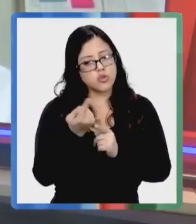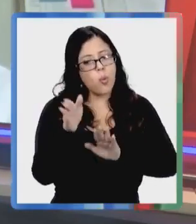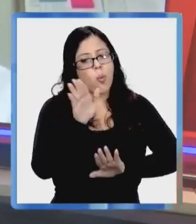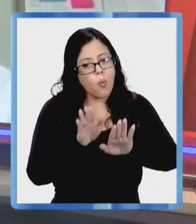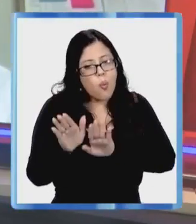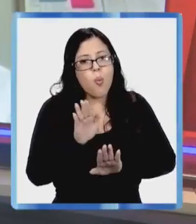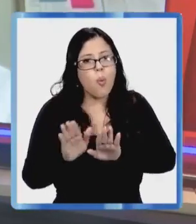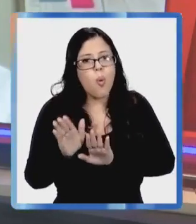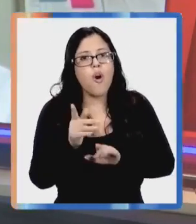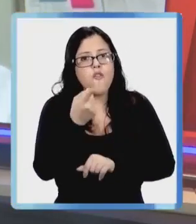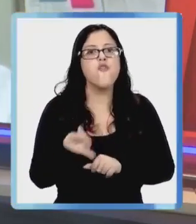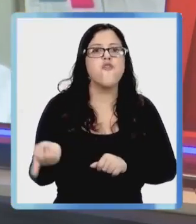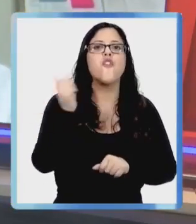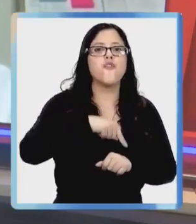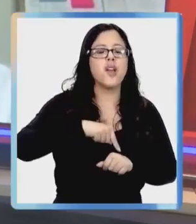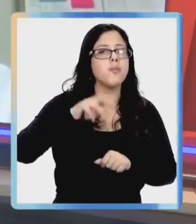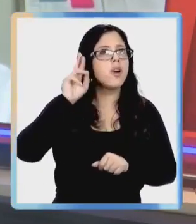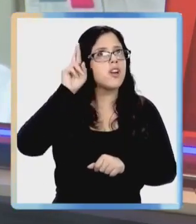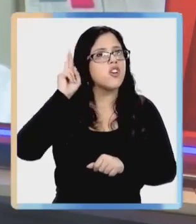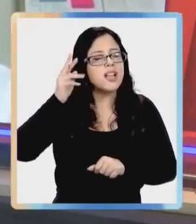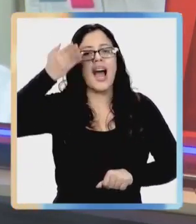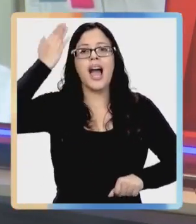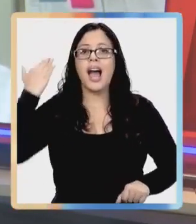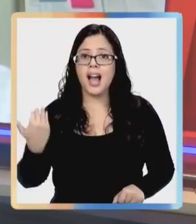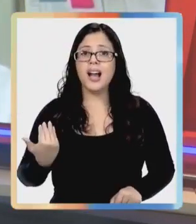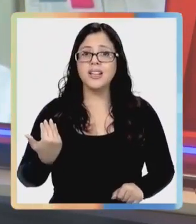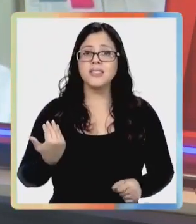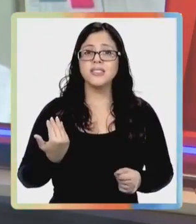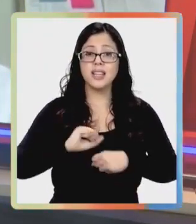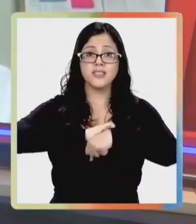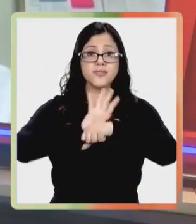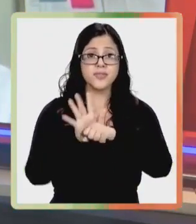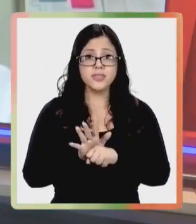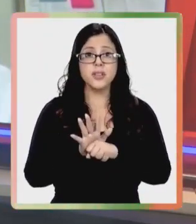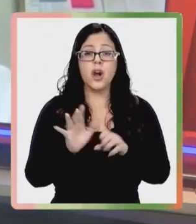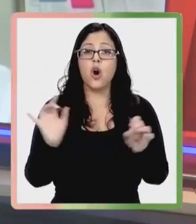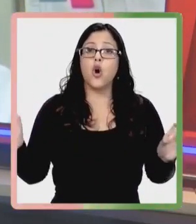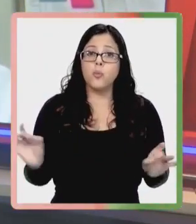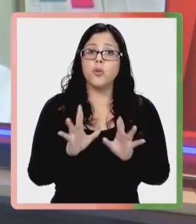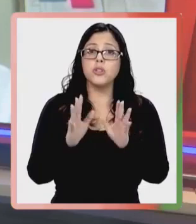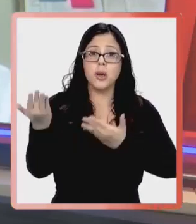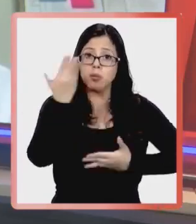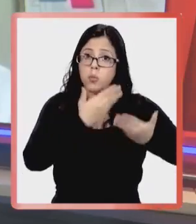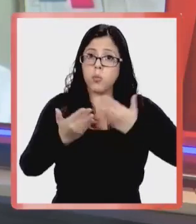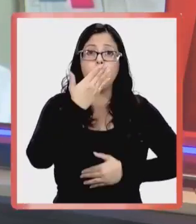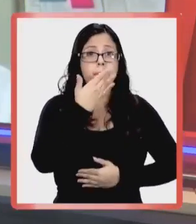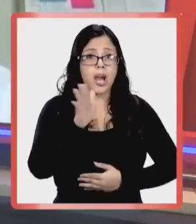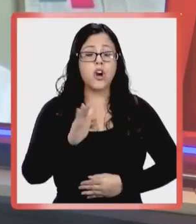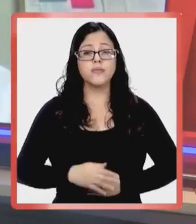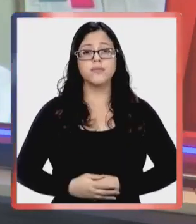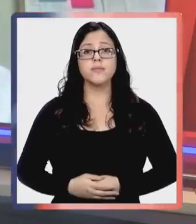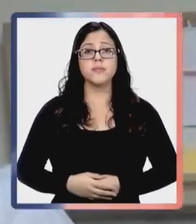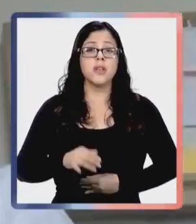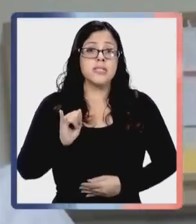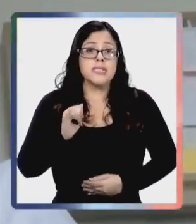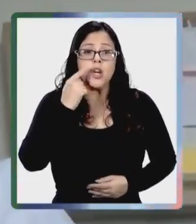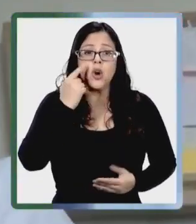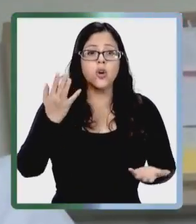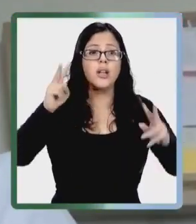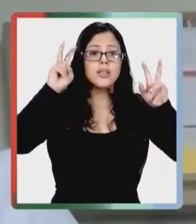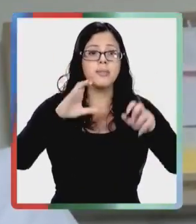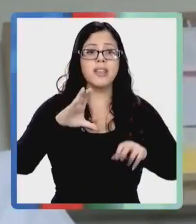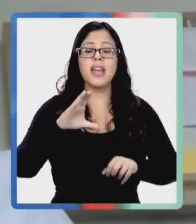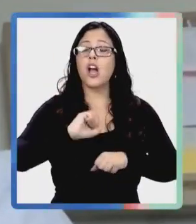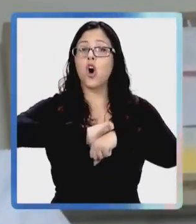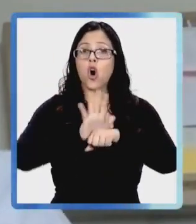tanto, si fuésemos cuidadosos, si volviésemos un poquito atrás y recordáramos lo que hicimos durante la pandemia, podríamos protegernos mejor. Evidente, o